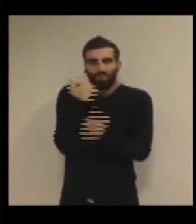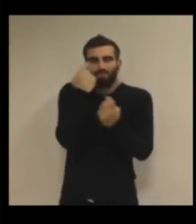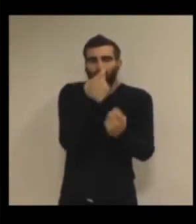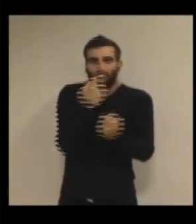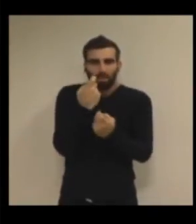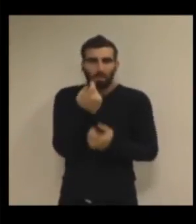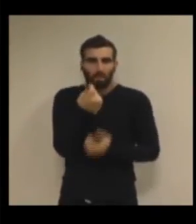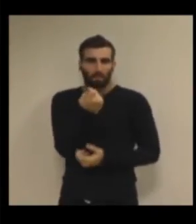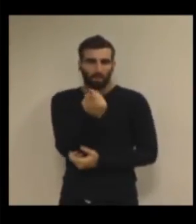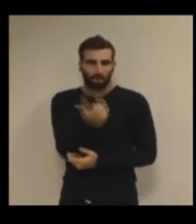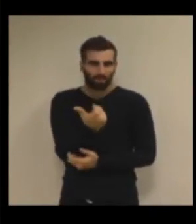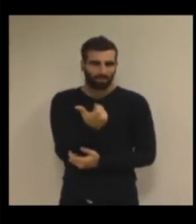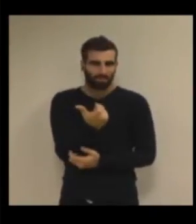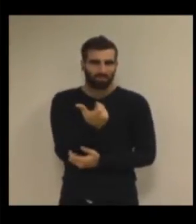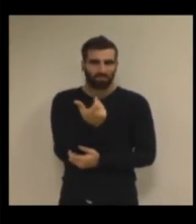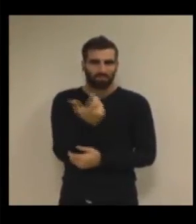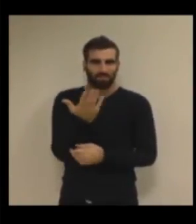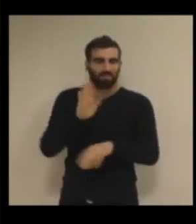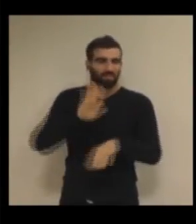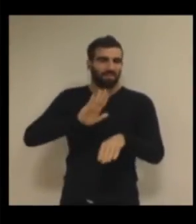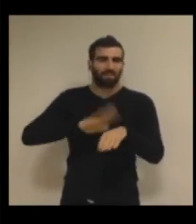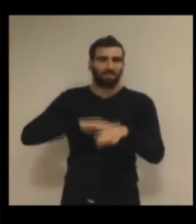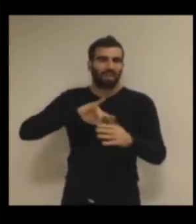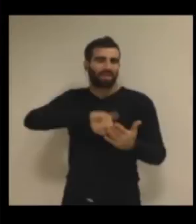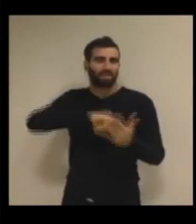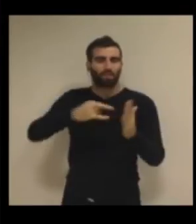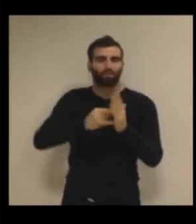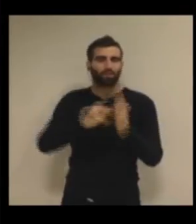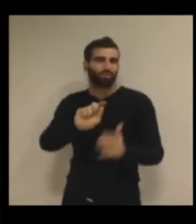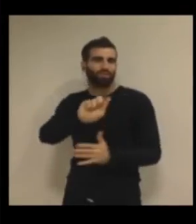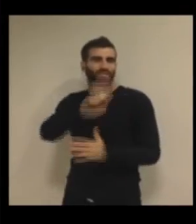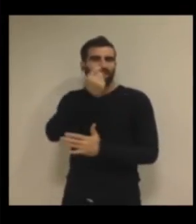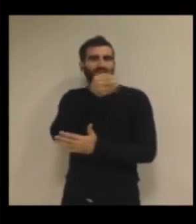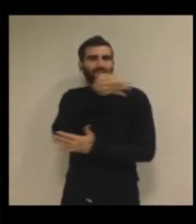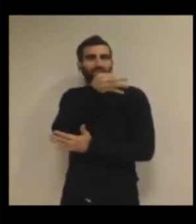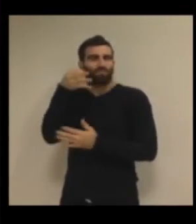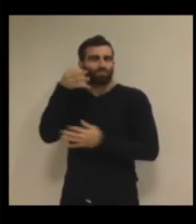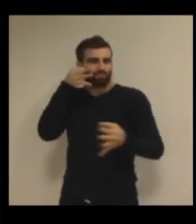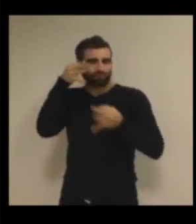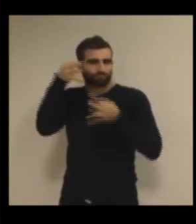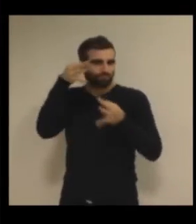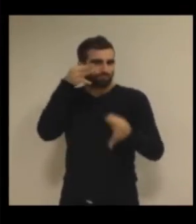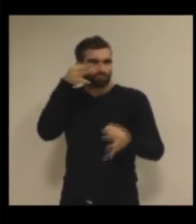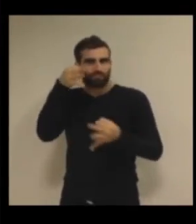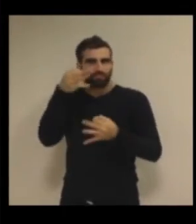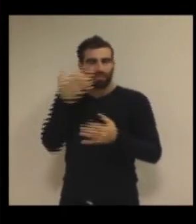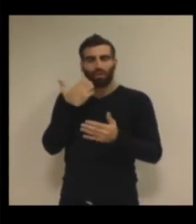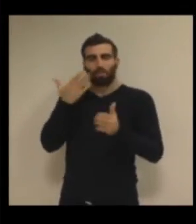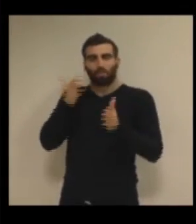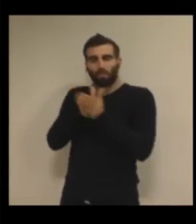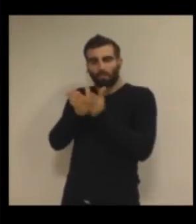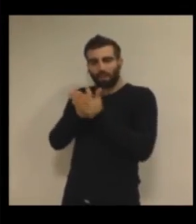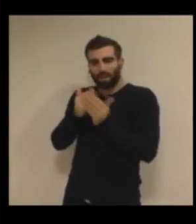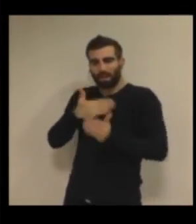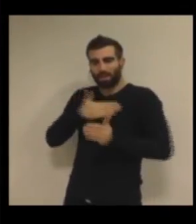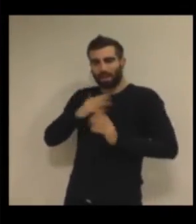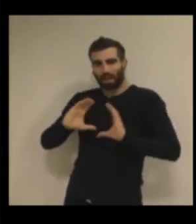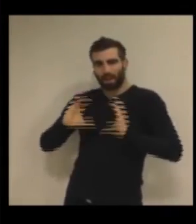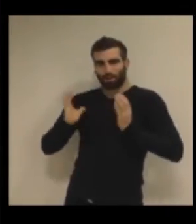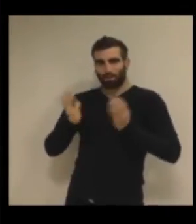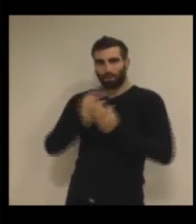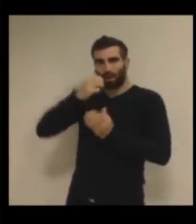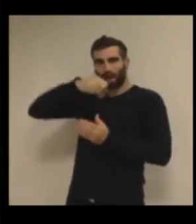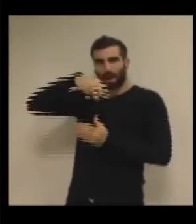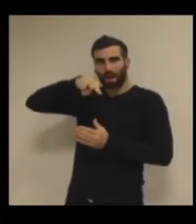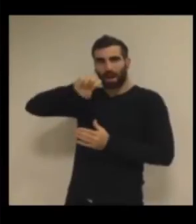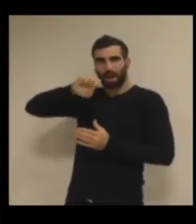adicional que hacer para refinarlos más aún, ¿no? Una compañera de mi grupo, Ana Gómez, que ha trabajado mucho con la parte,